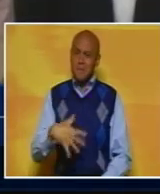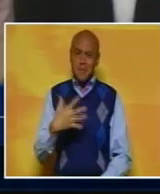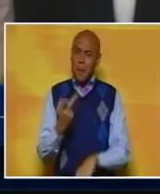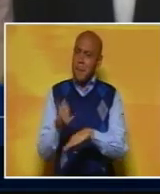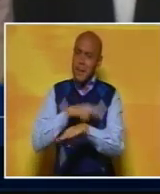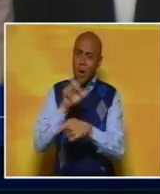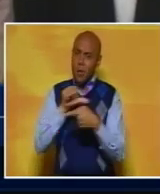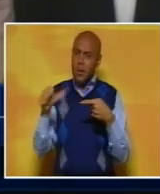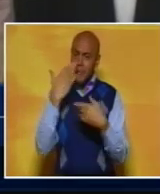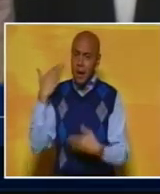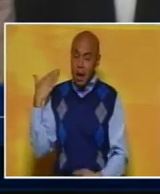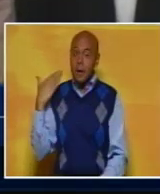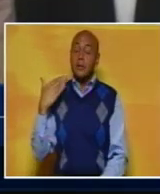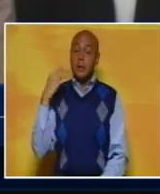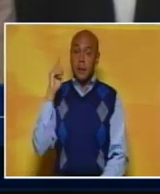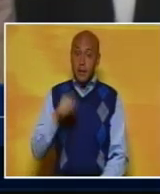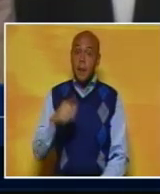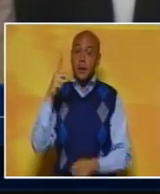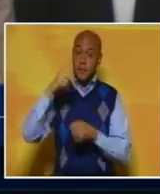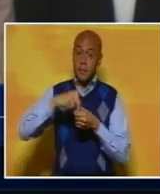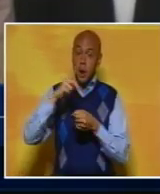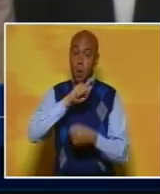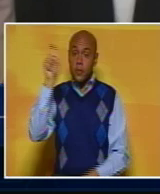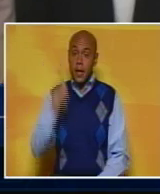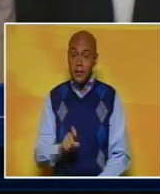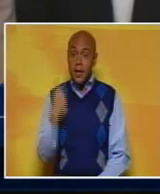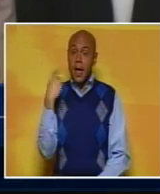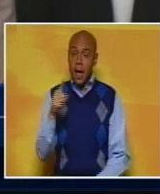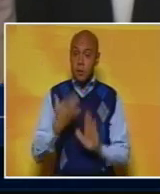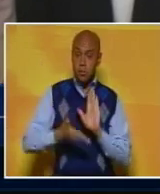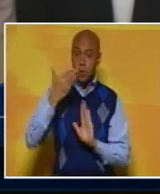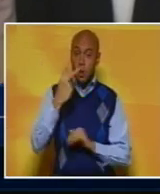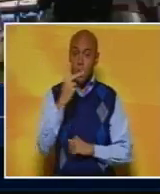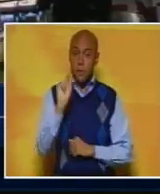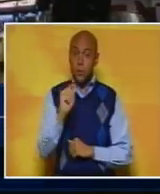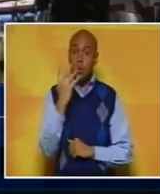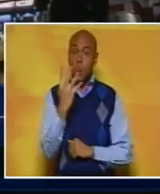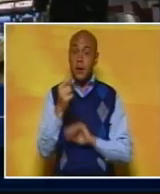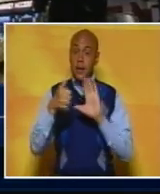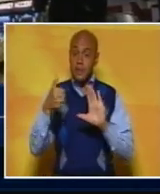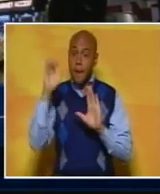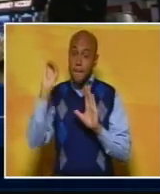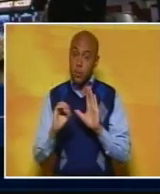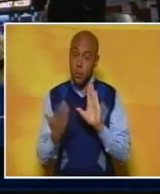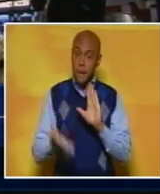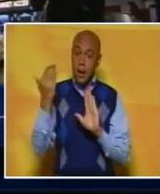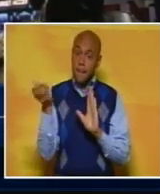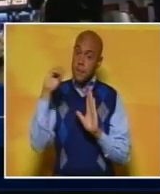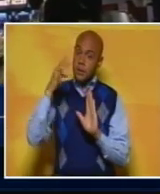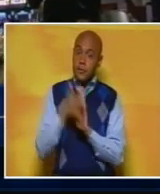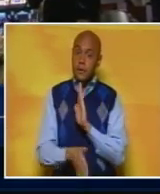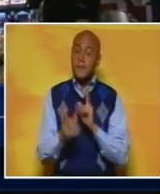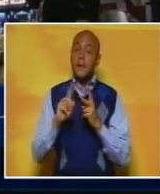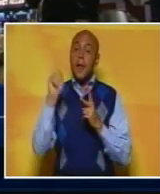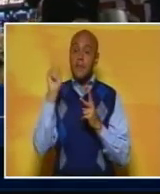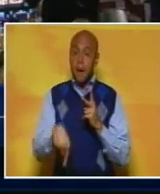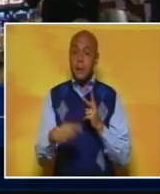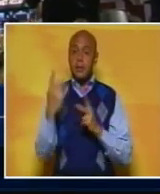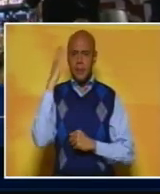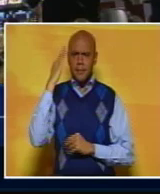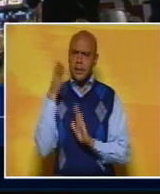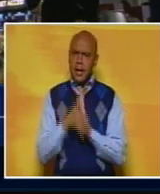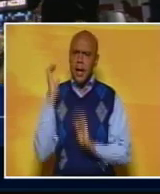desde 2008. El petróleo de Texas también registró un ascenso de 2.46% en el precio de barril. Se conoció